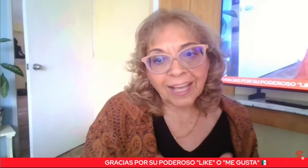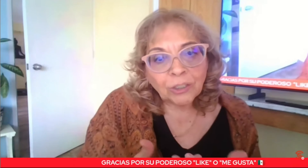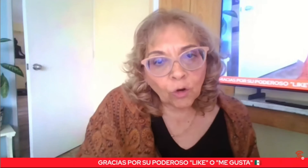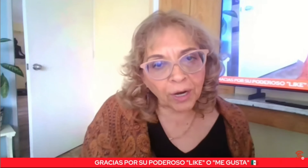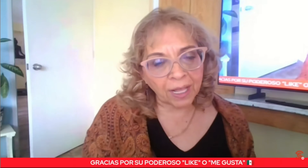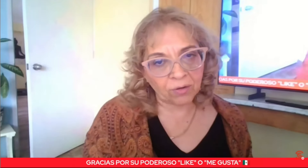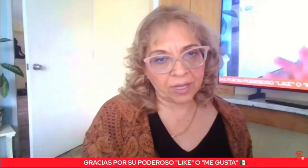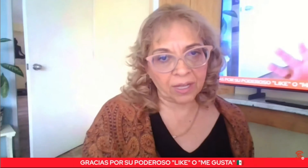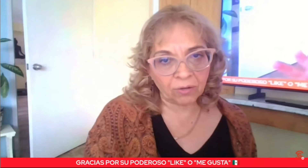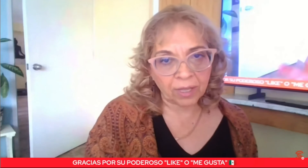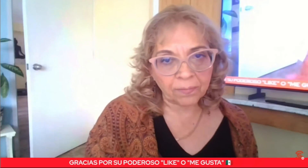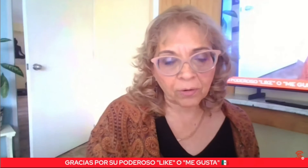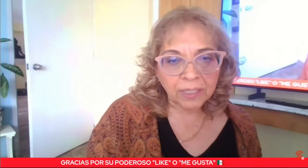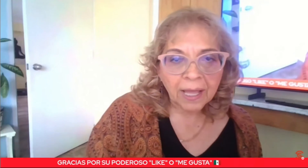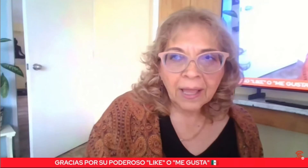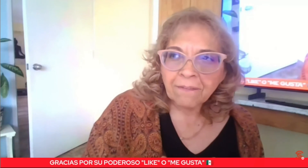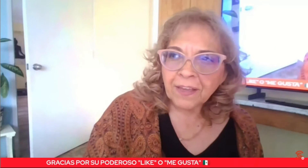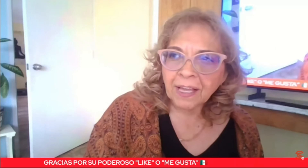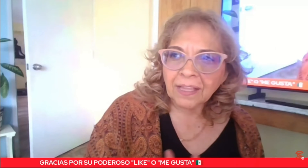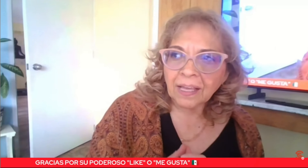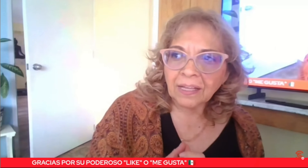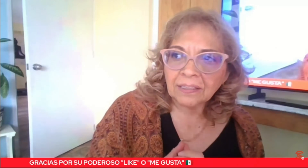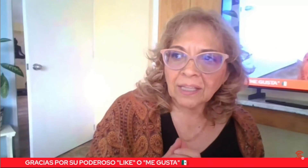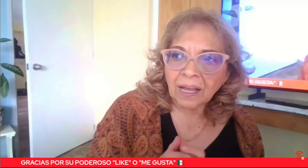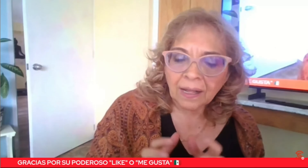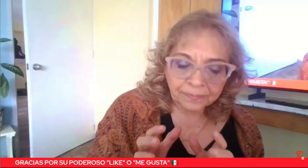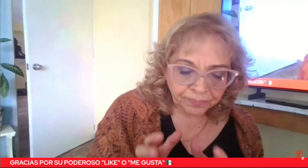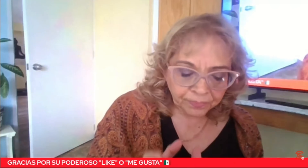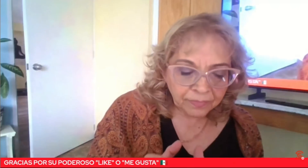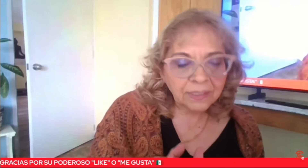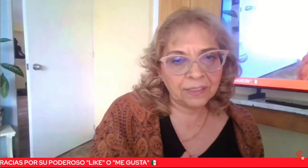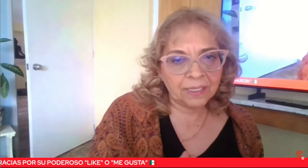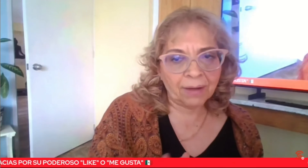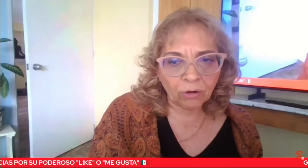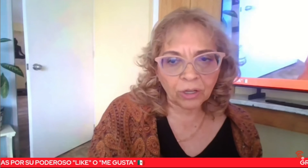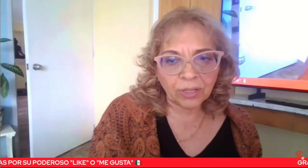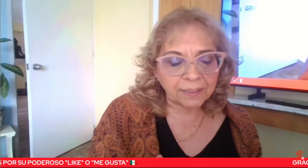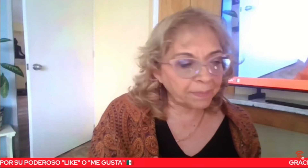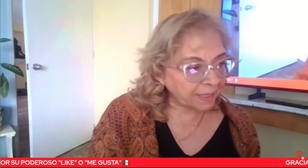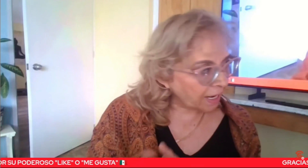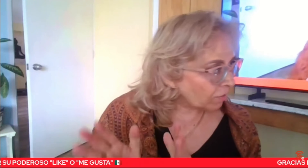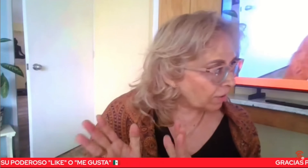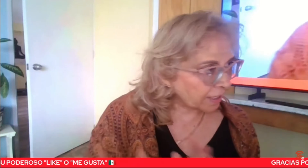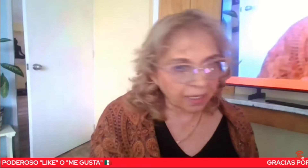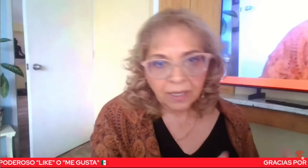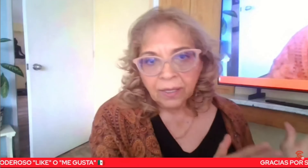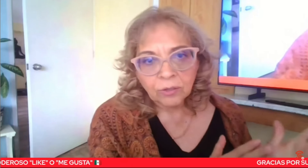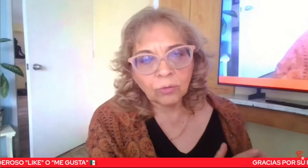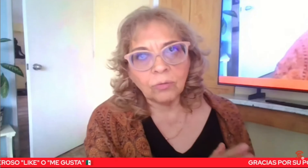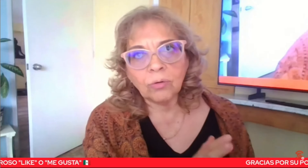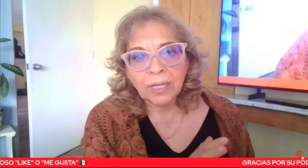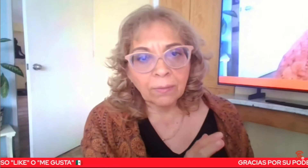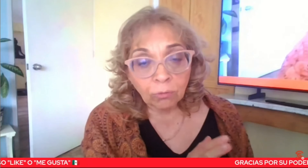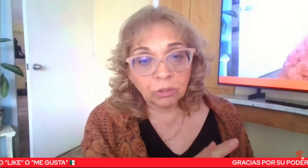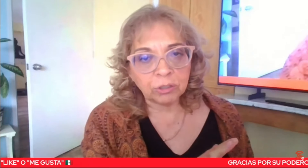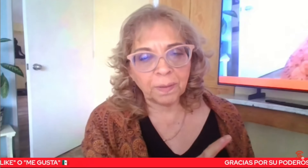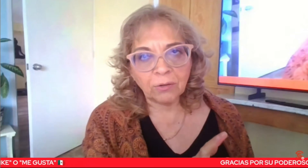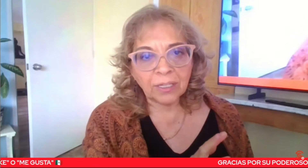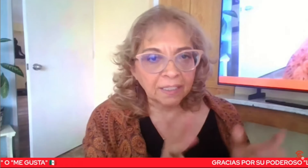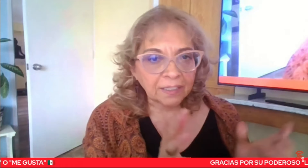porque yo creo que es lo que importa. Fíjate, trabajo que hoy hace Pedrero, el que tú y